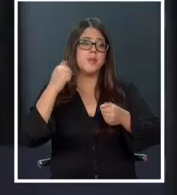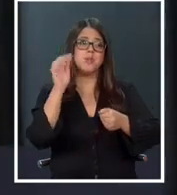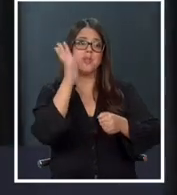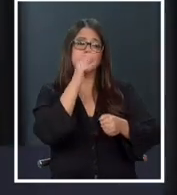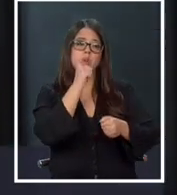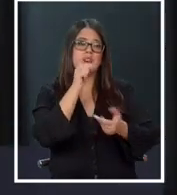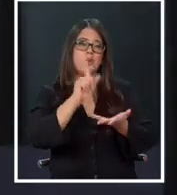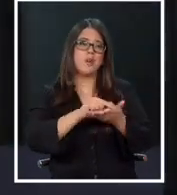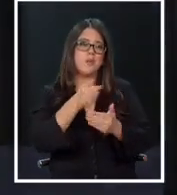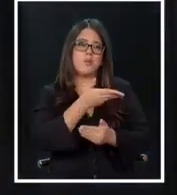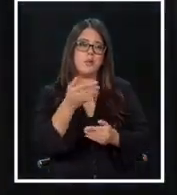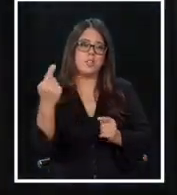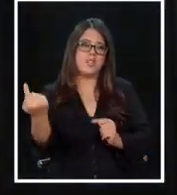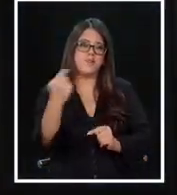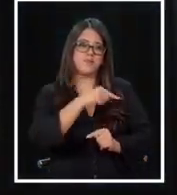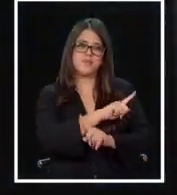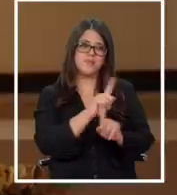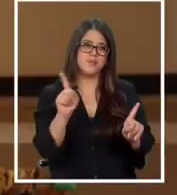place for y'all.